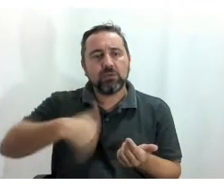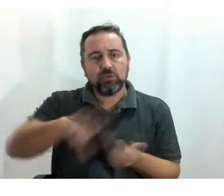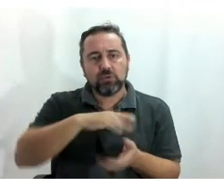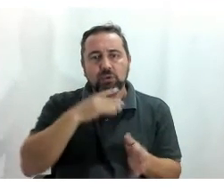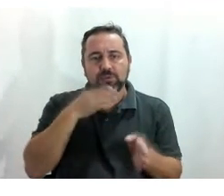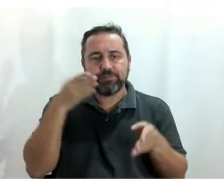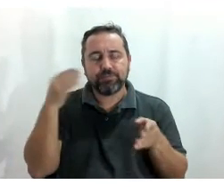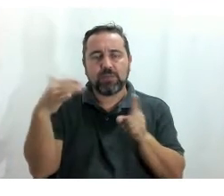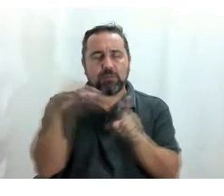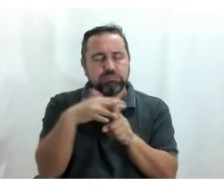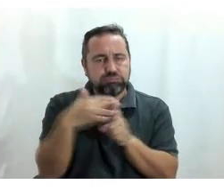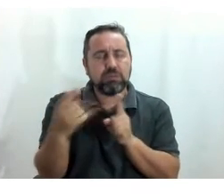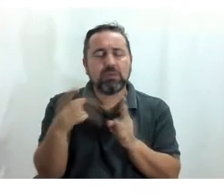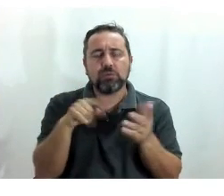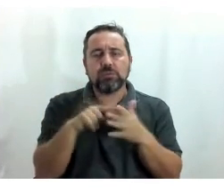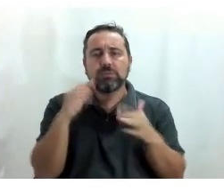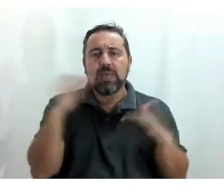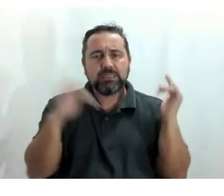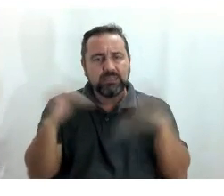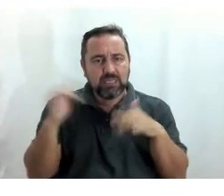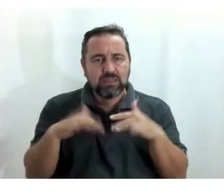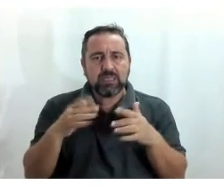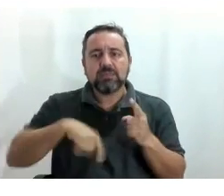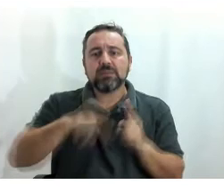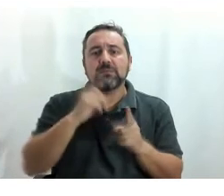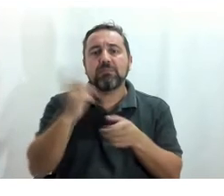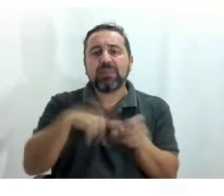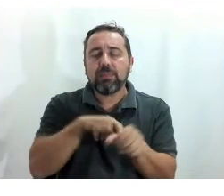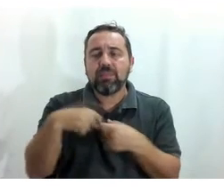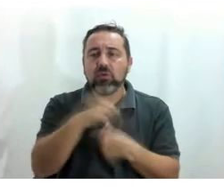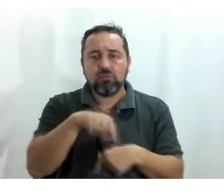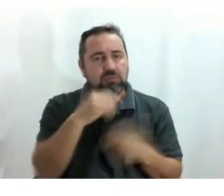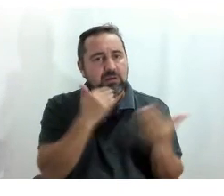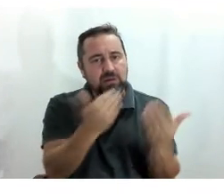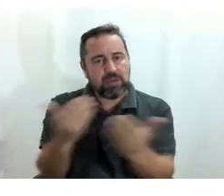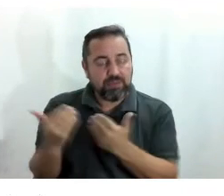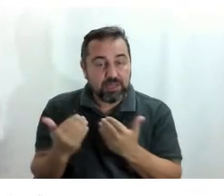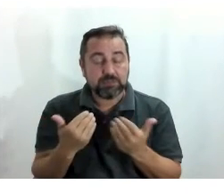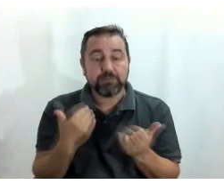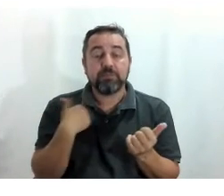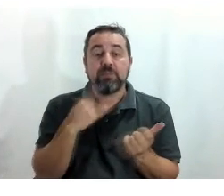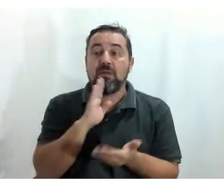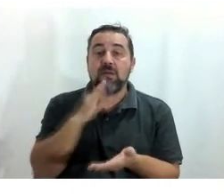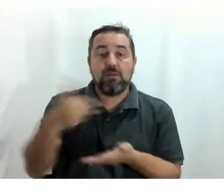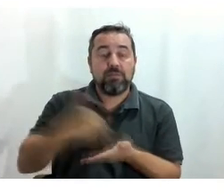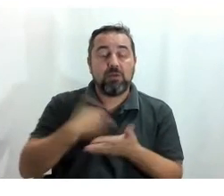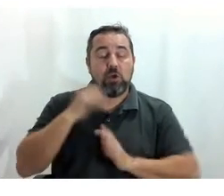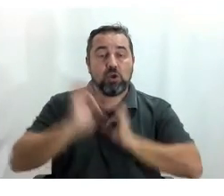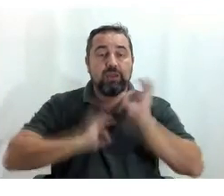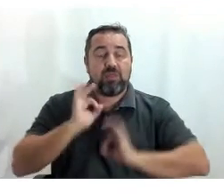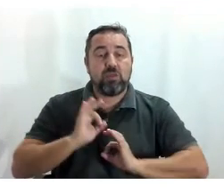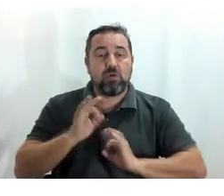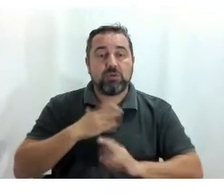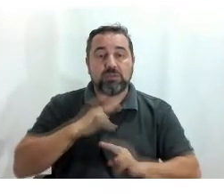los asistentes. Agradeceros vuestra participación. Tal como nos ha pedido la organización